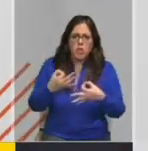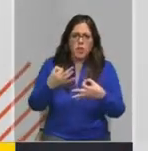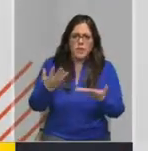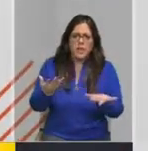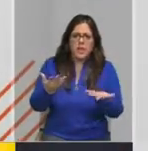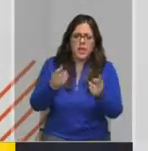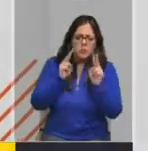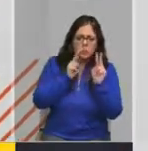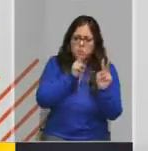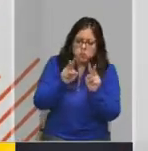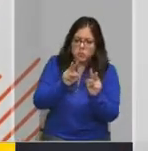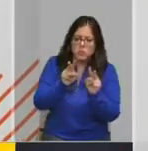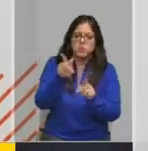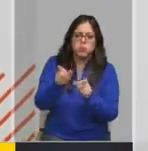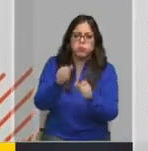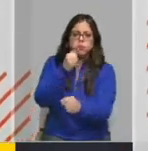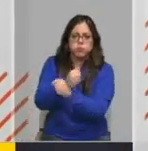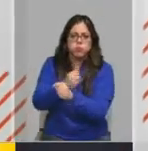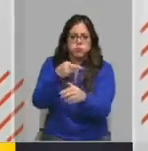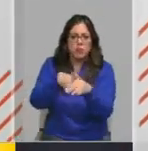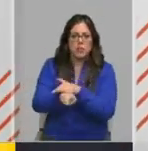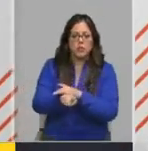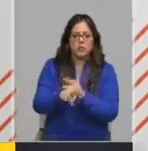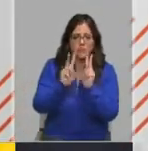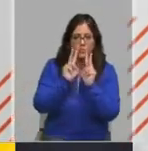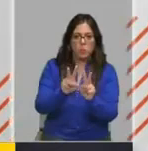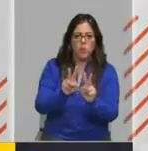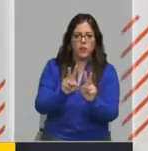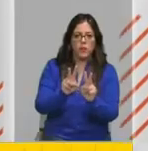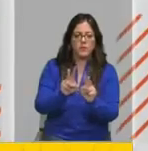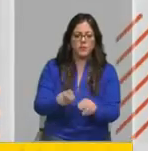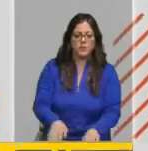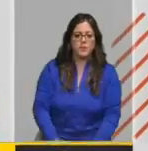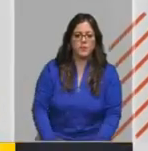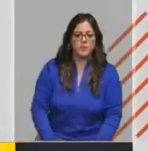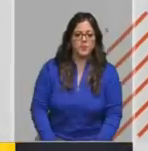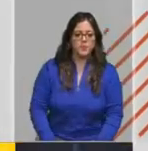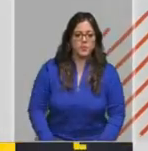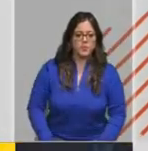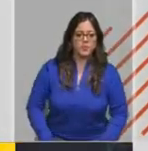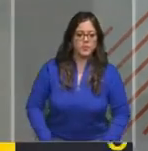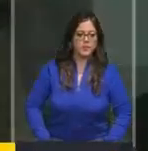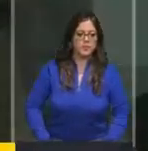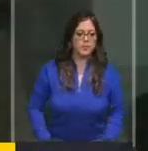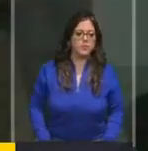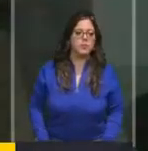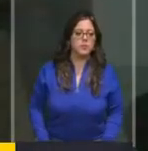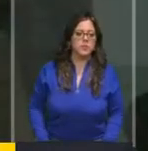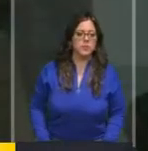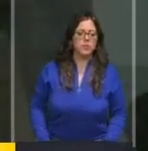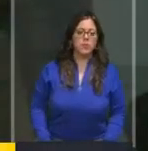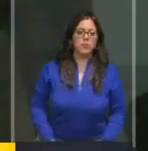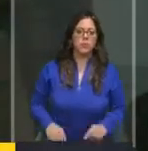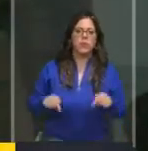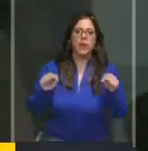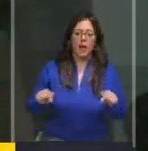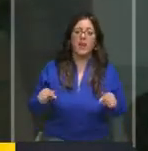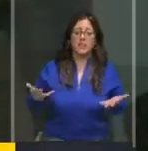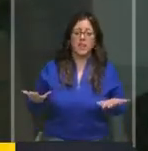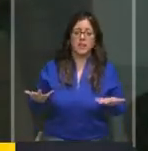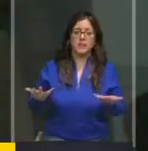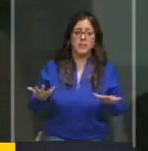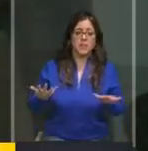personal de carabineros al interior del espacio Don Oscar. Escuchemos a continuación esas palabras. Se estaba llevando a efecto una